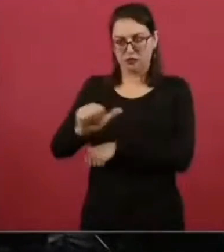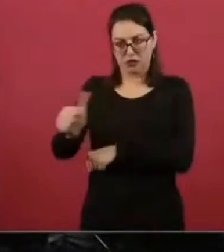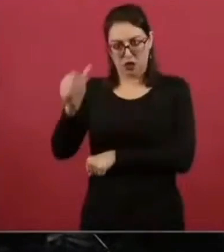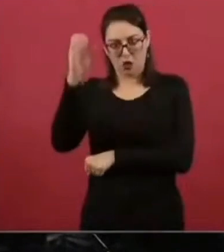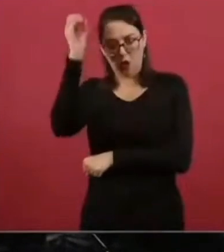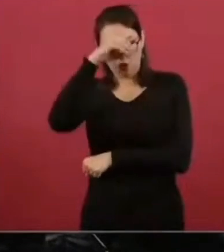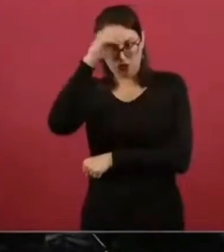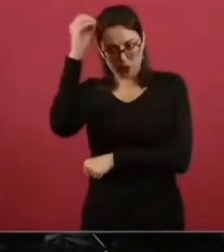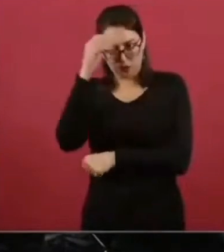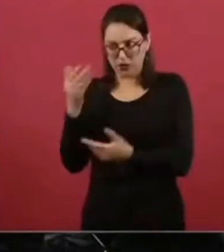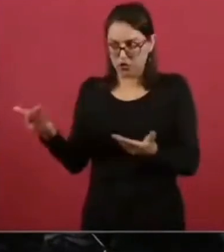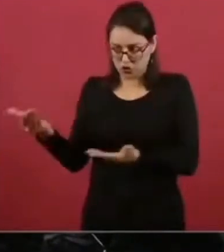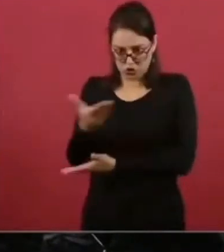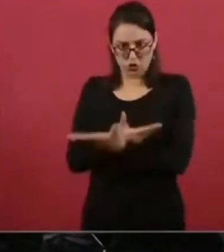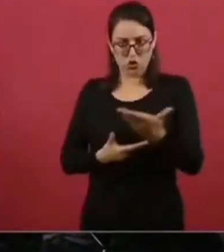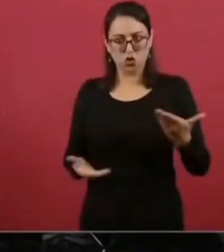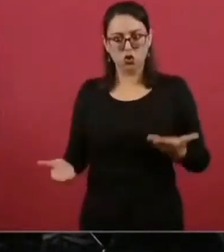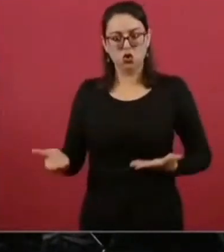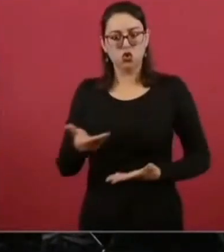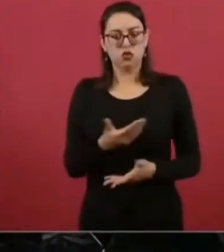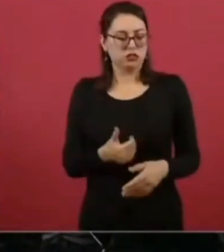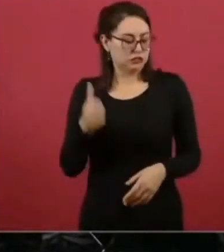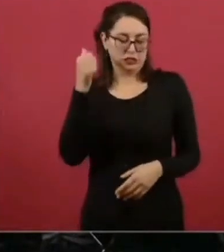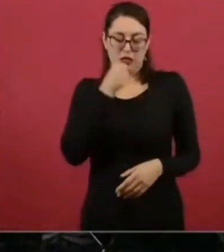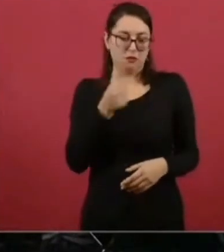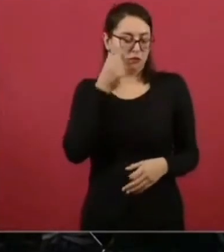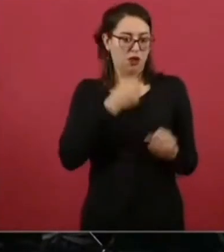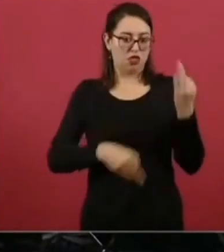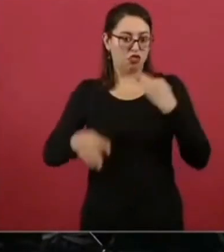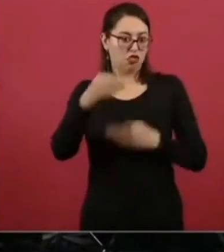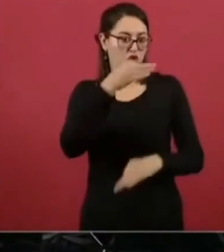Siempre es paliza, como en el béisbol.